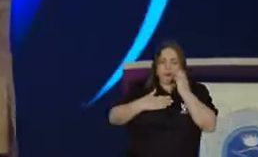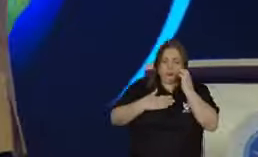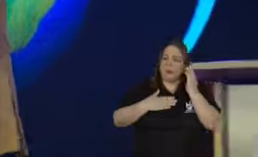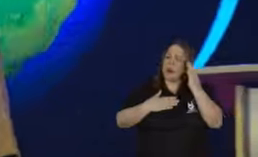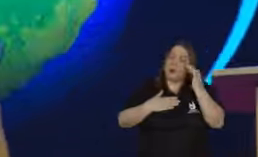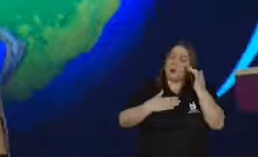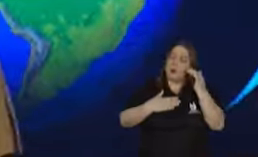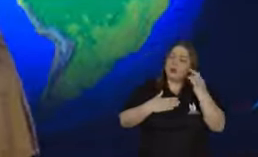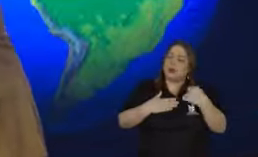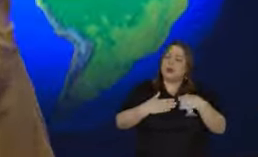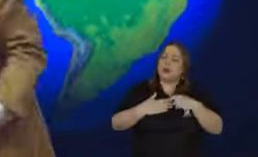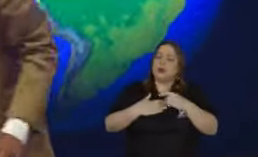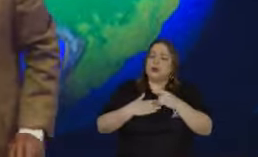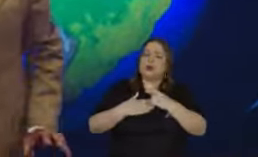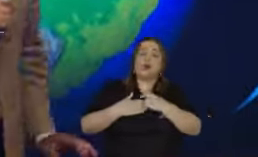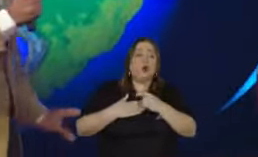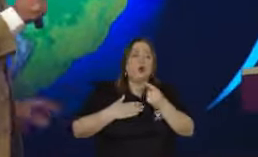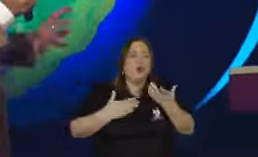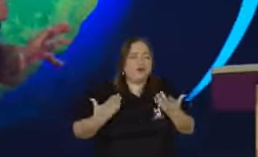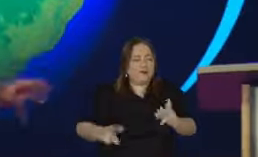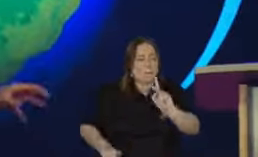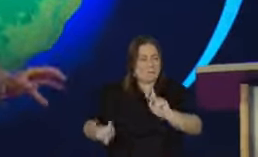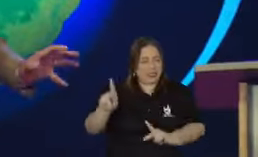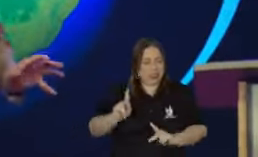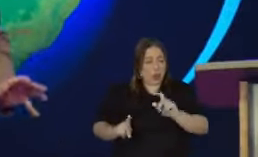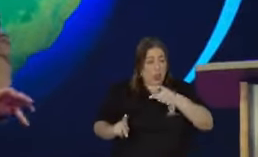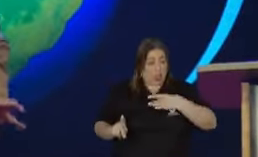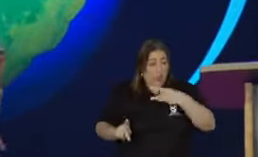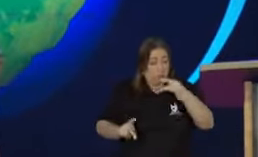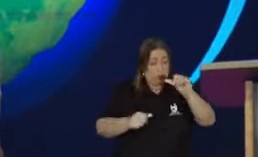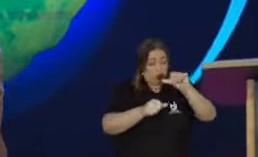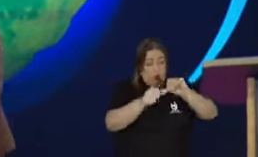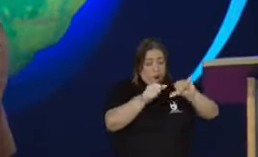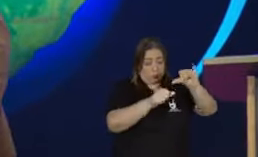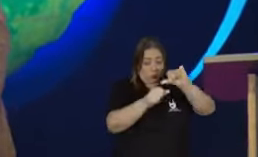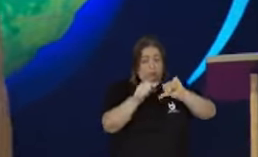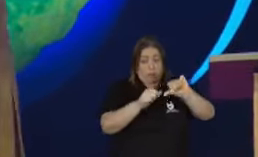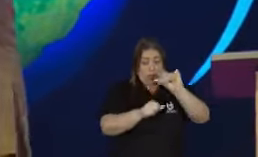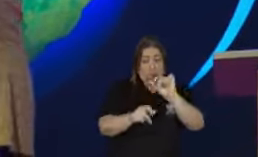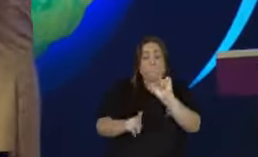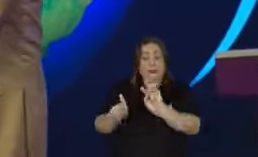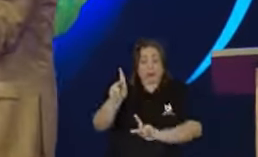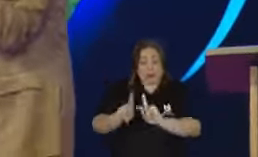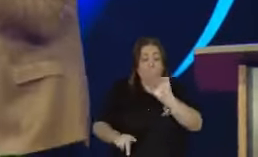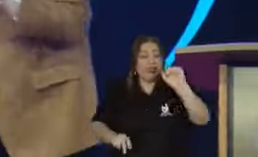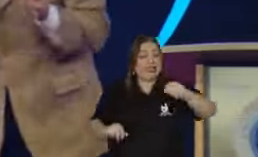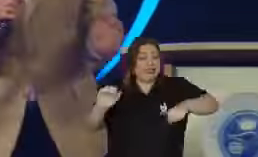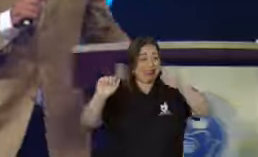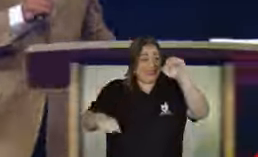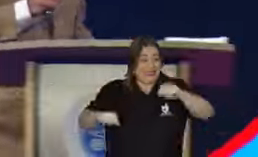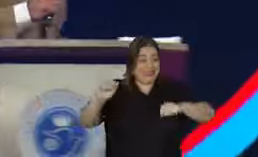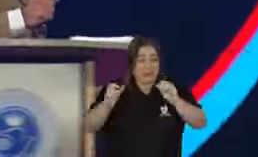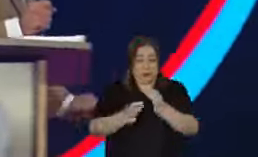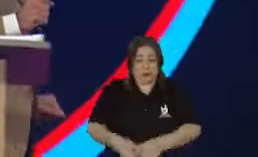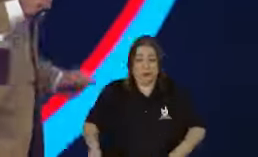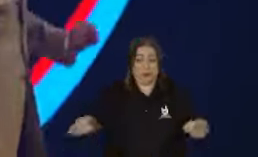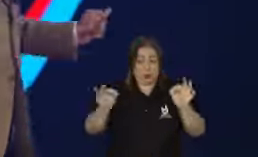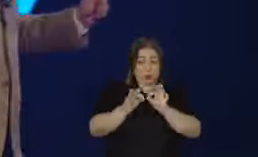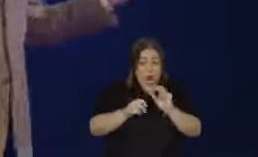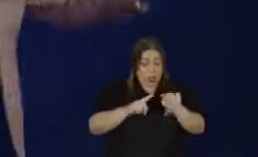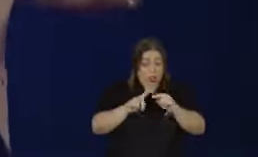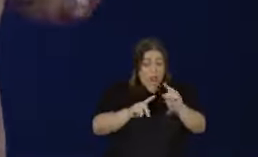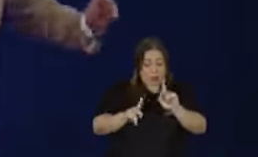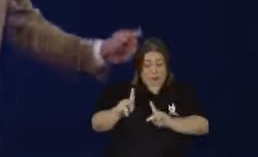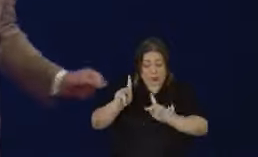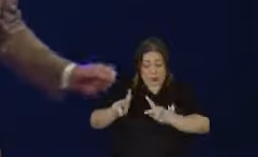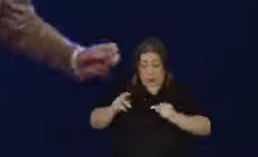Porque somos seres relacionales, las personas sí importan. Y cuando uno ha sido muy herido, cuando